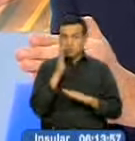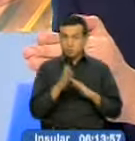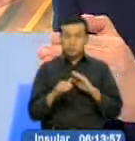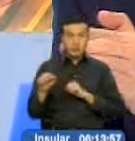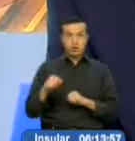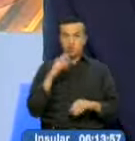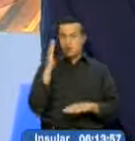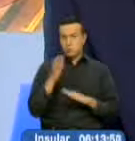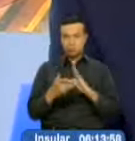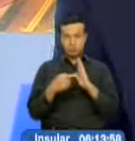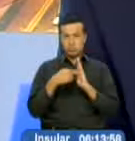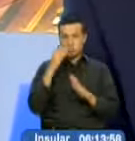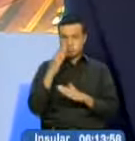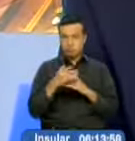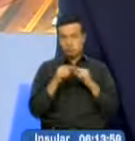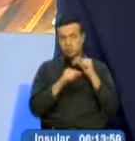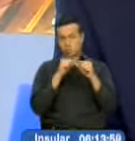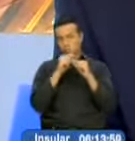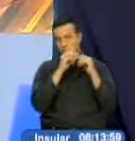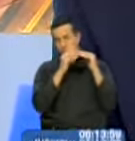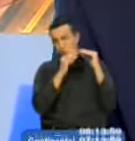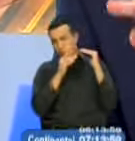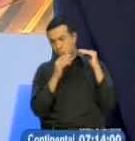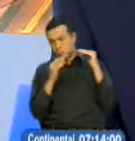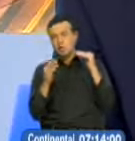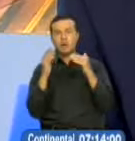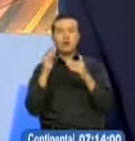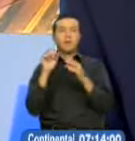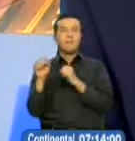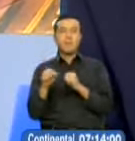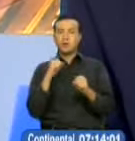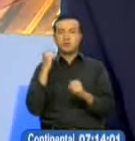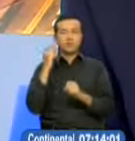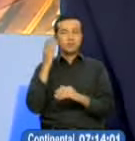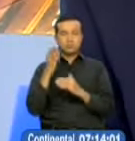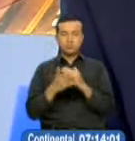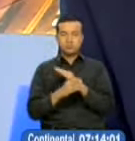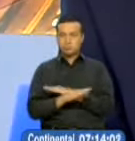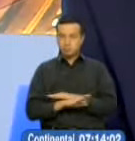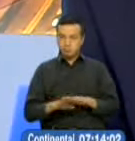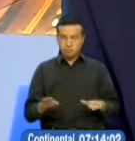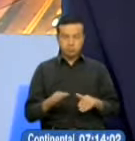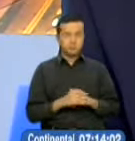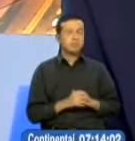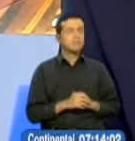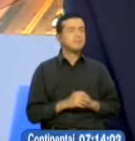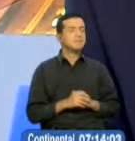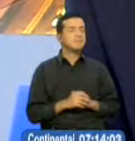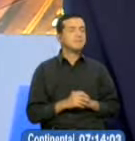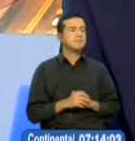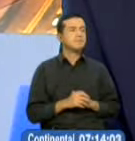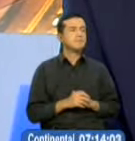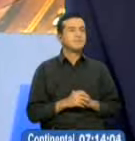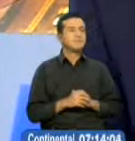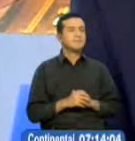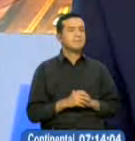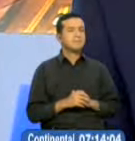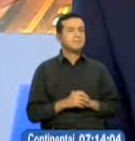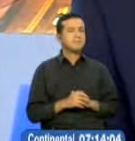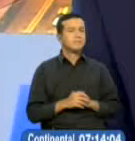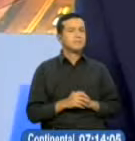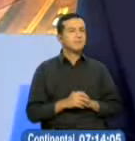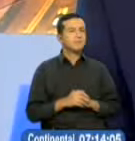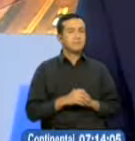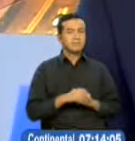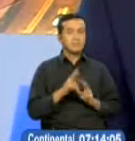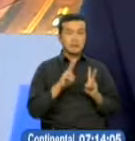salvaguardas, progresivamente se han venido eliminando, pero en mayo ya es el punto final. Eso no tuvo influencia,